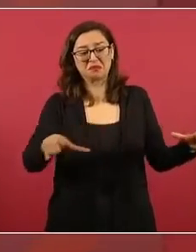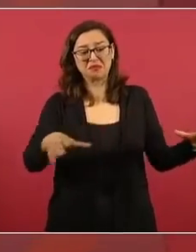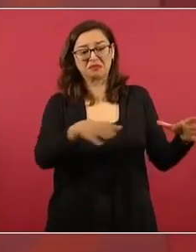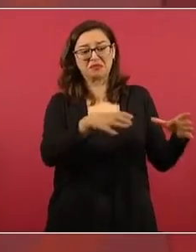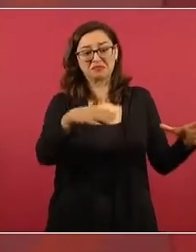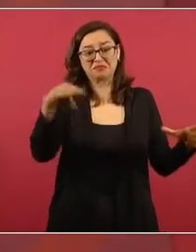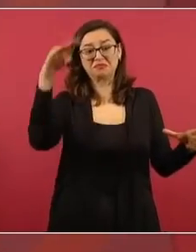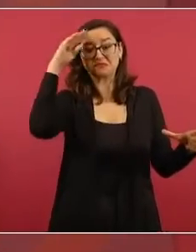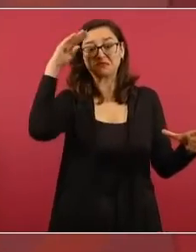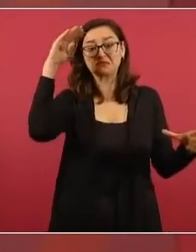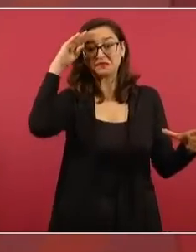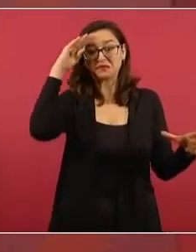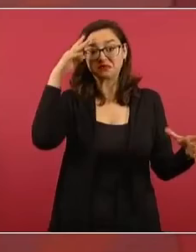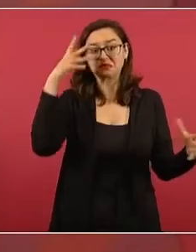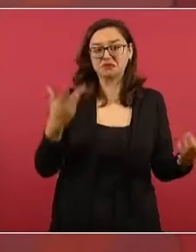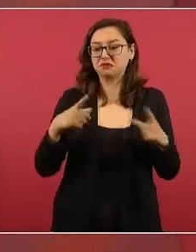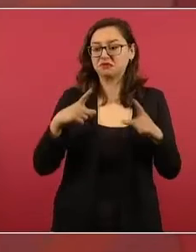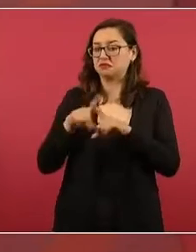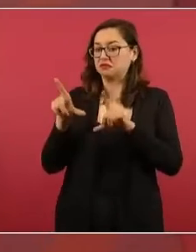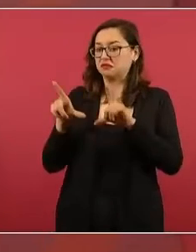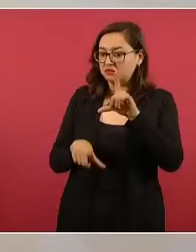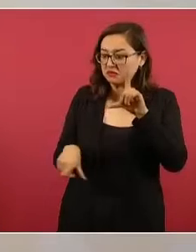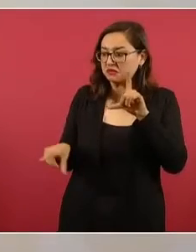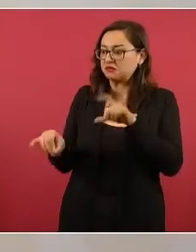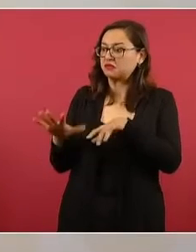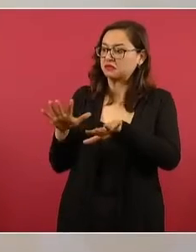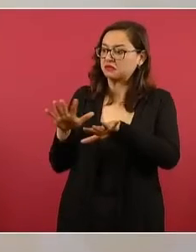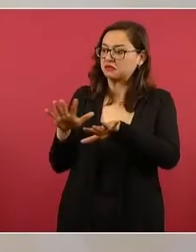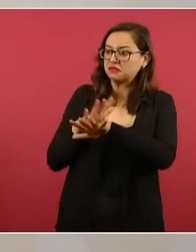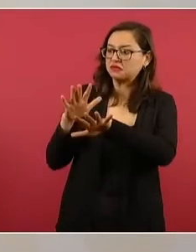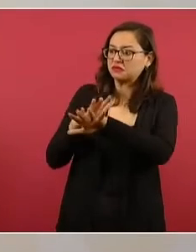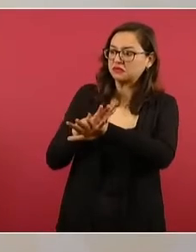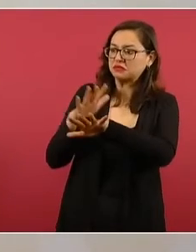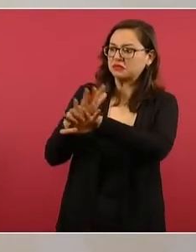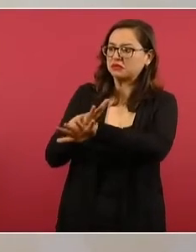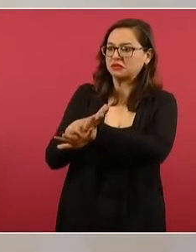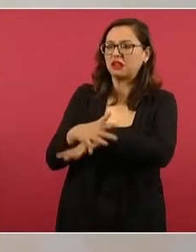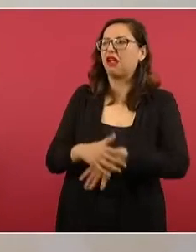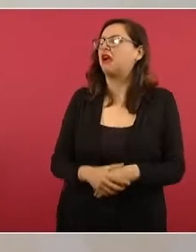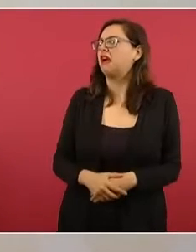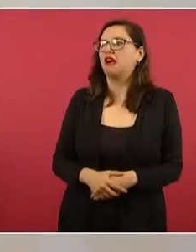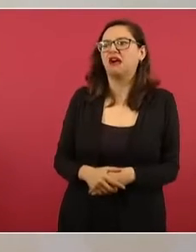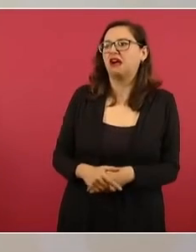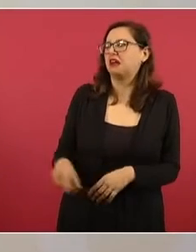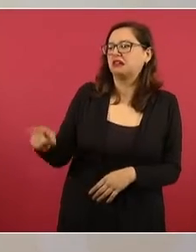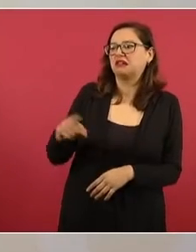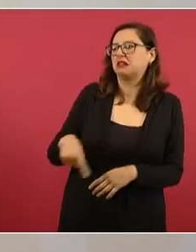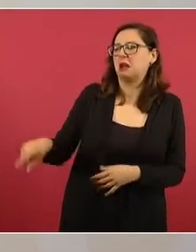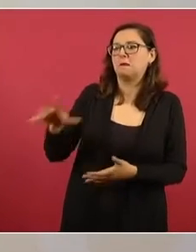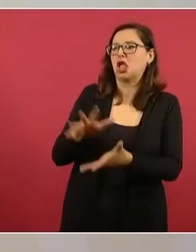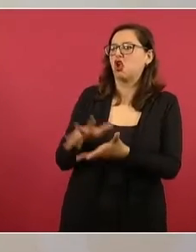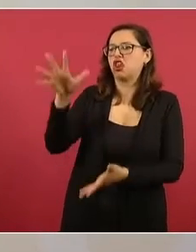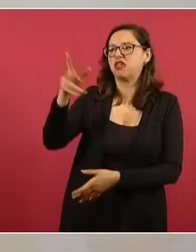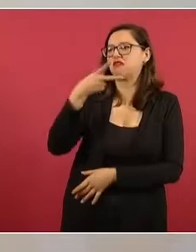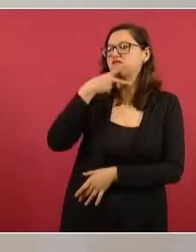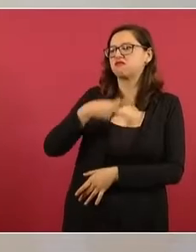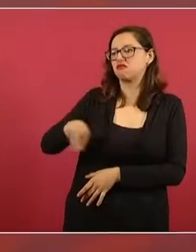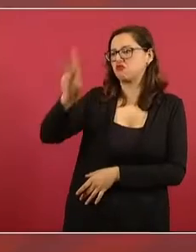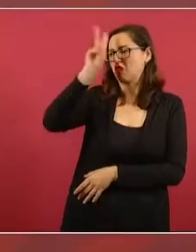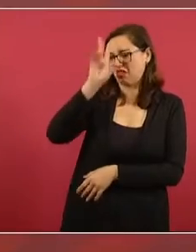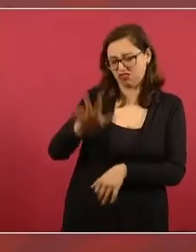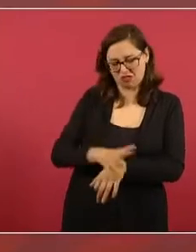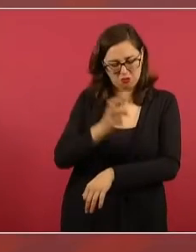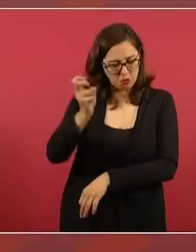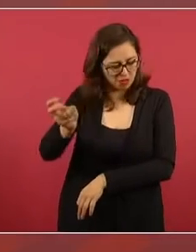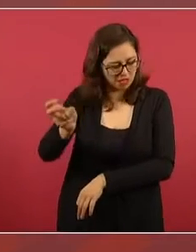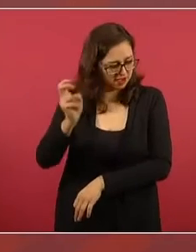se están dando los cambios en México es por la ignorancia de la gente.